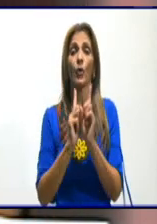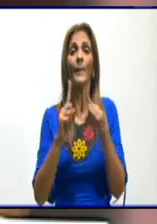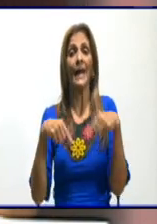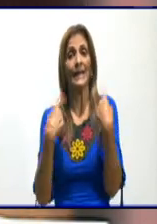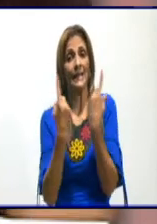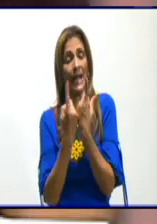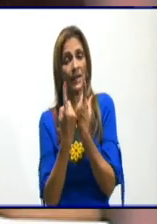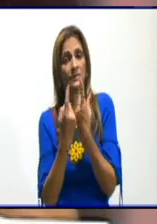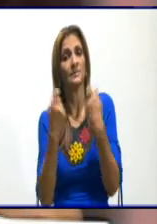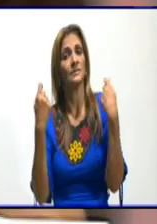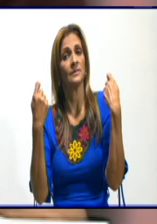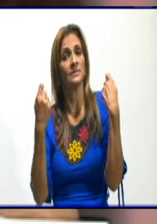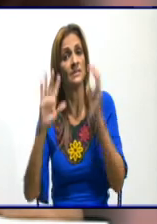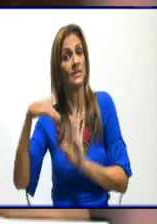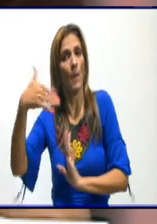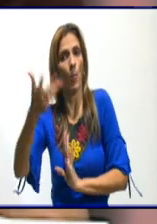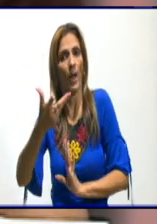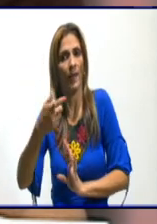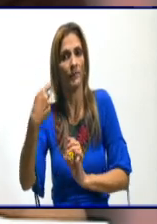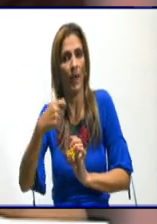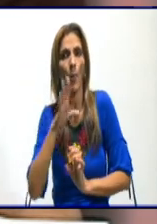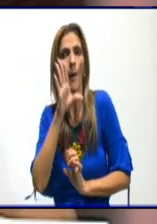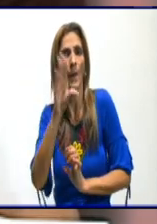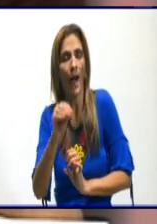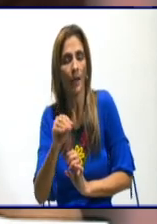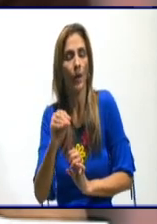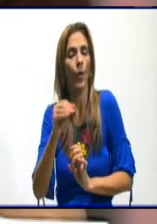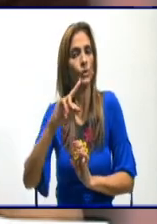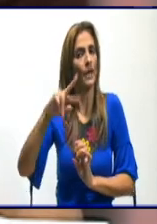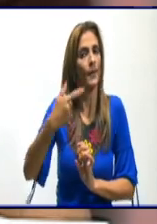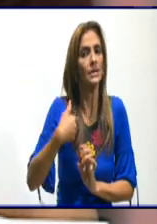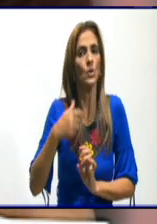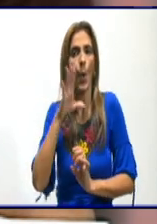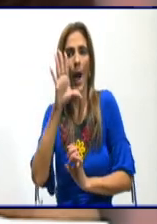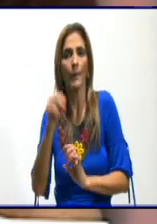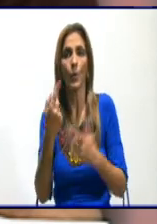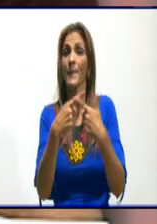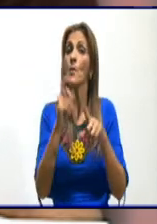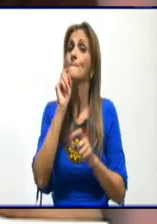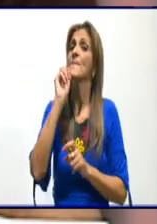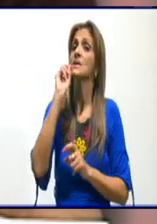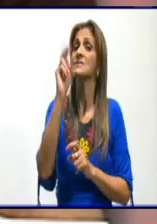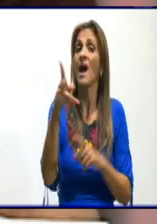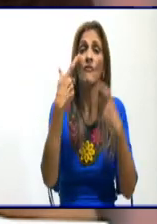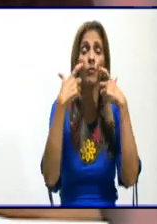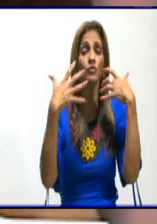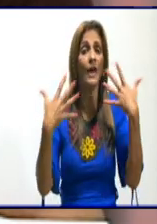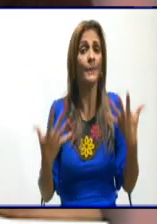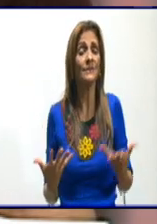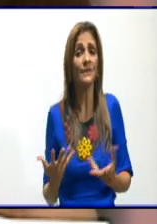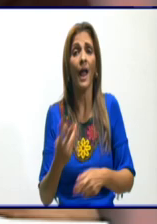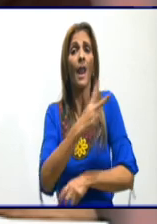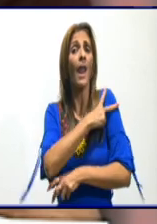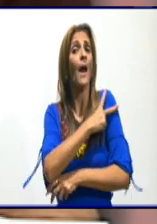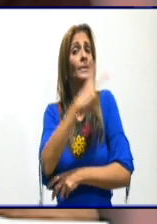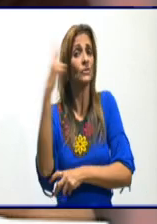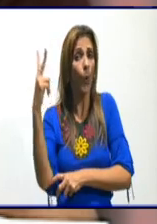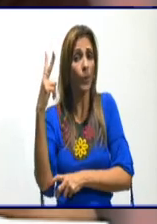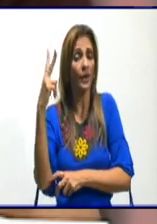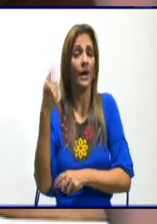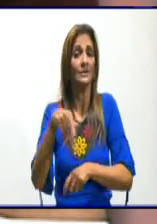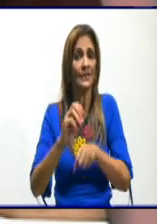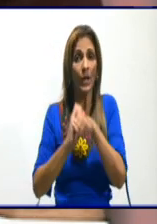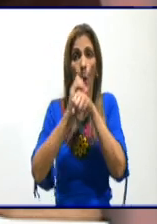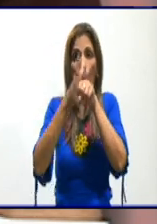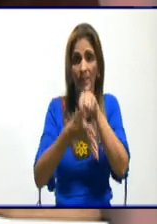tengo que volver a intervenir, intervengo, pero me parece que es el mensaje fundamental de lo que quería llamar. La victoria depende de todos